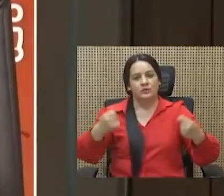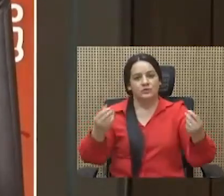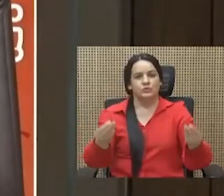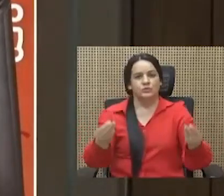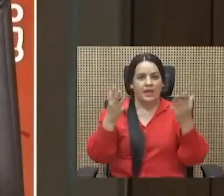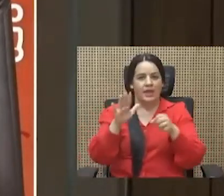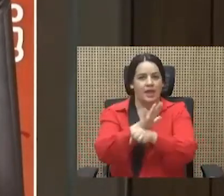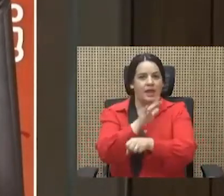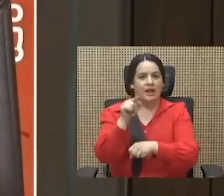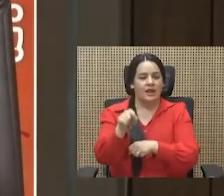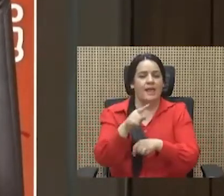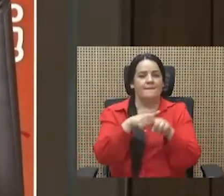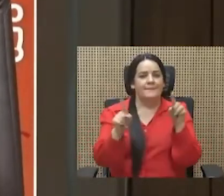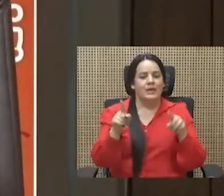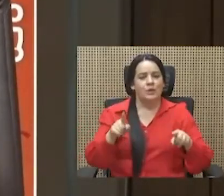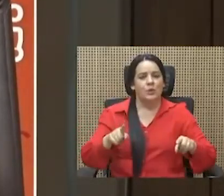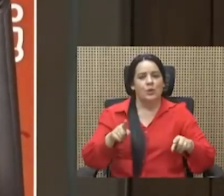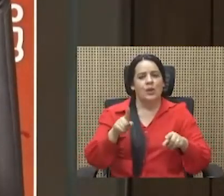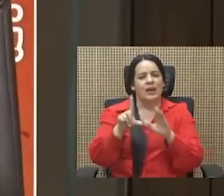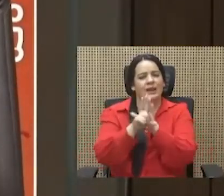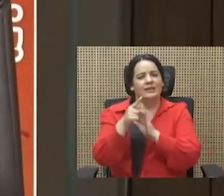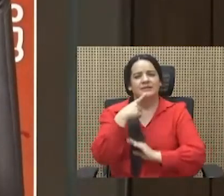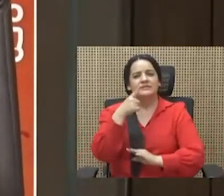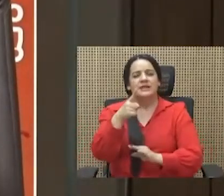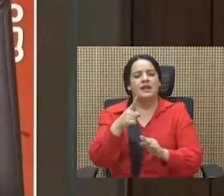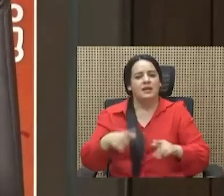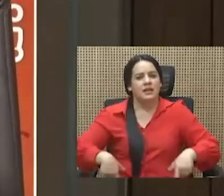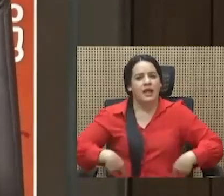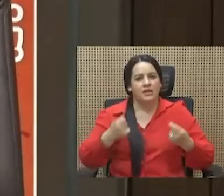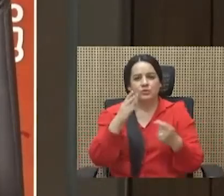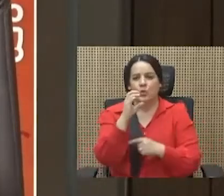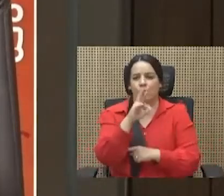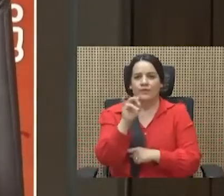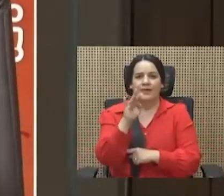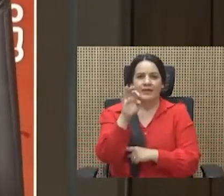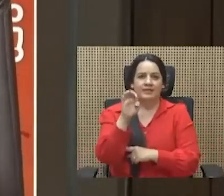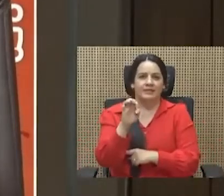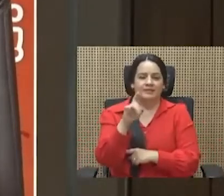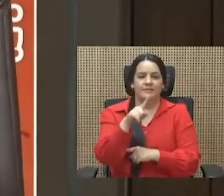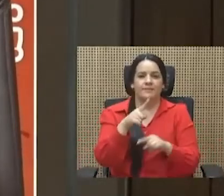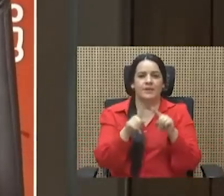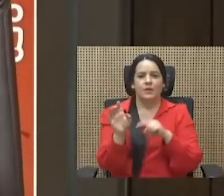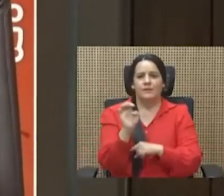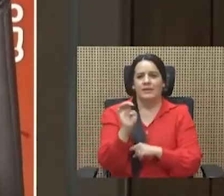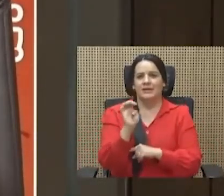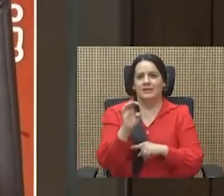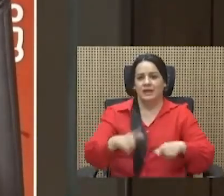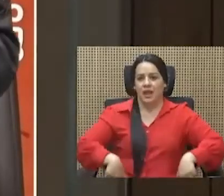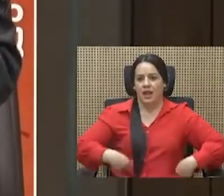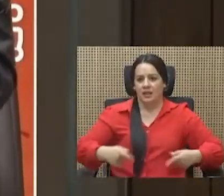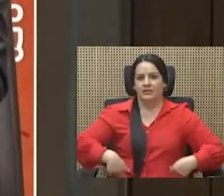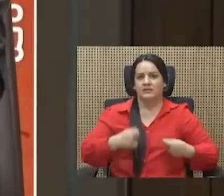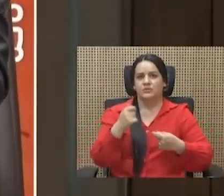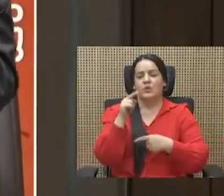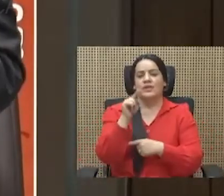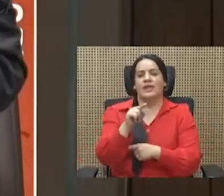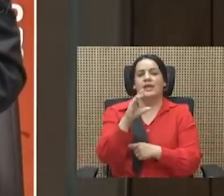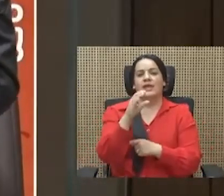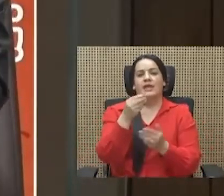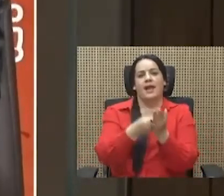las emergencias lo que se gasta es gasto de capital. En las emergencias se reparan